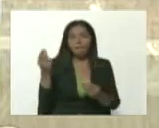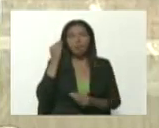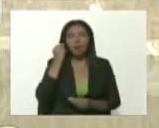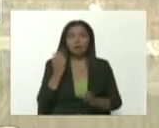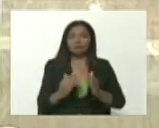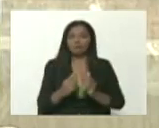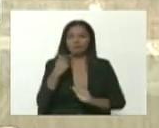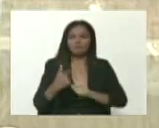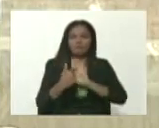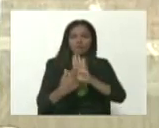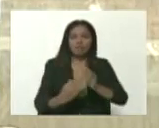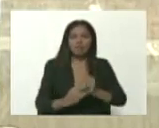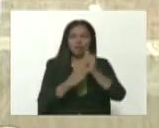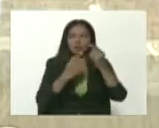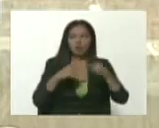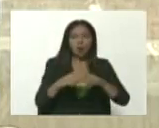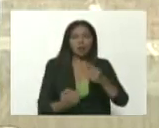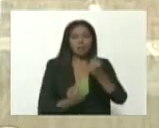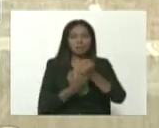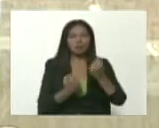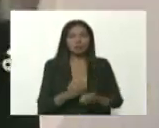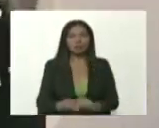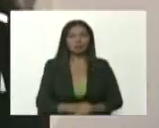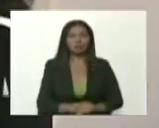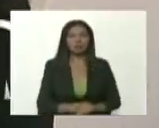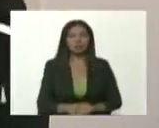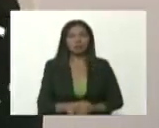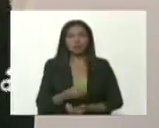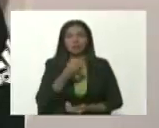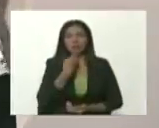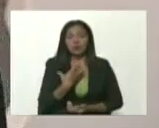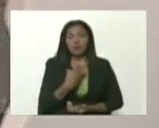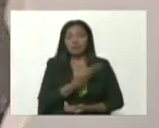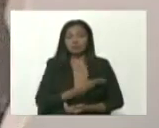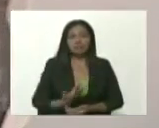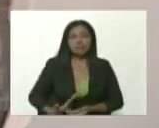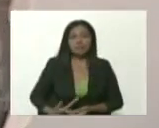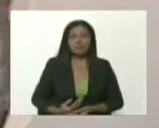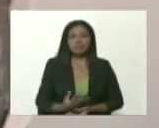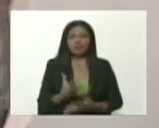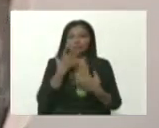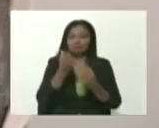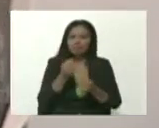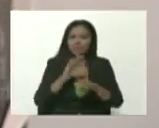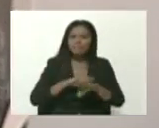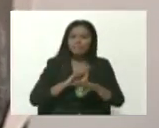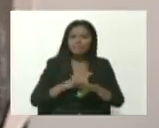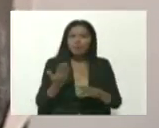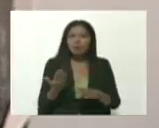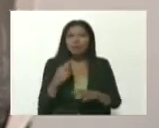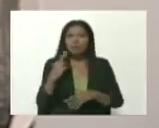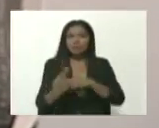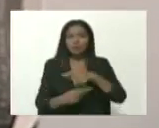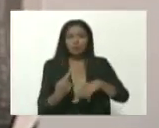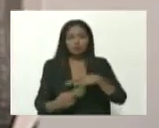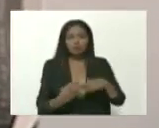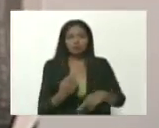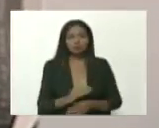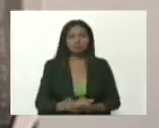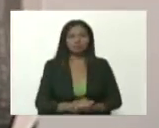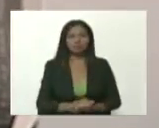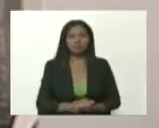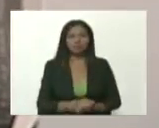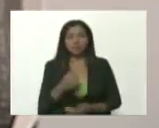del liderazgo de la revolución en la base? Bueno, eso, presidente, es comprensible porque esta revolución,